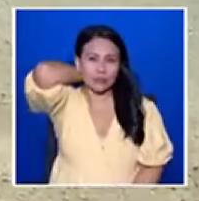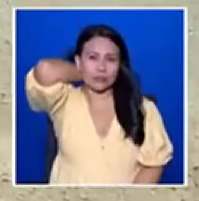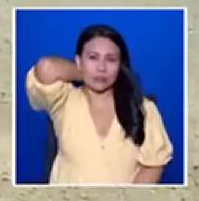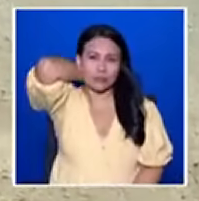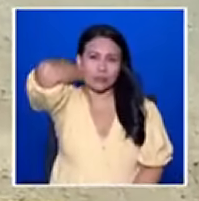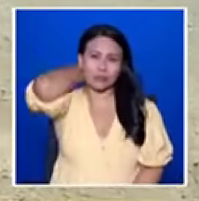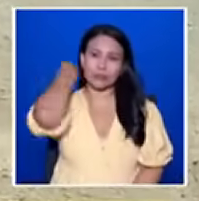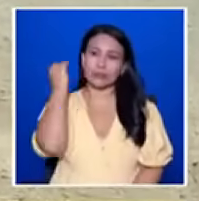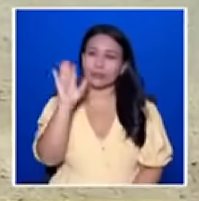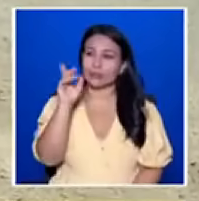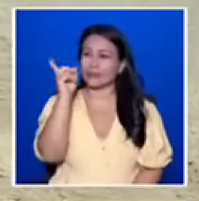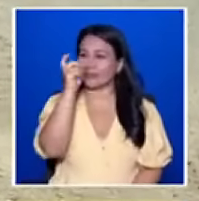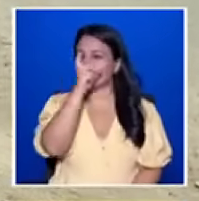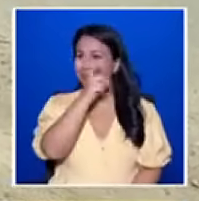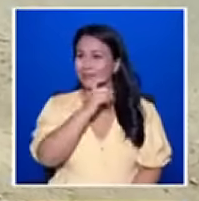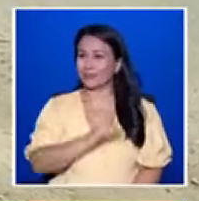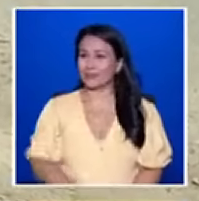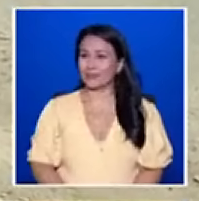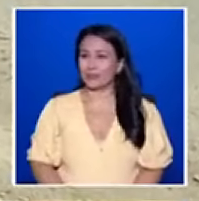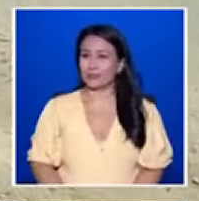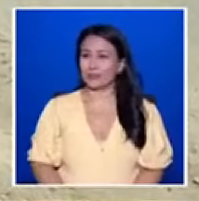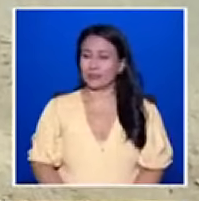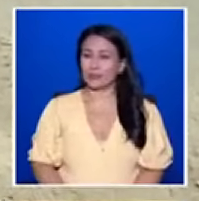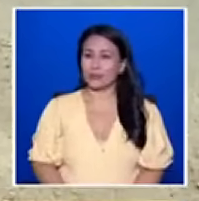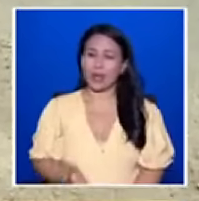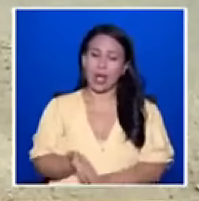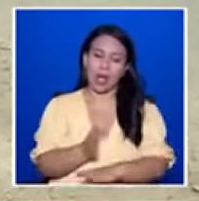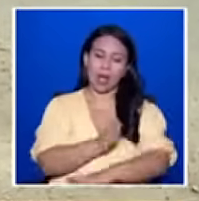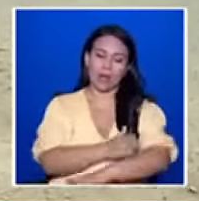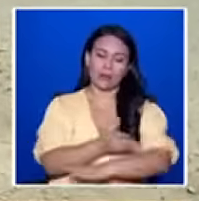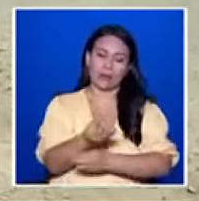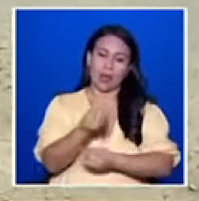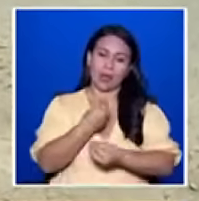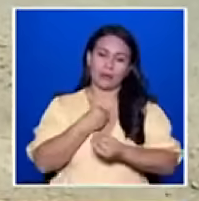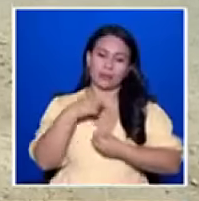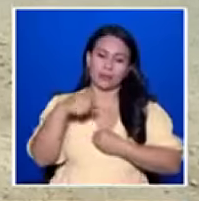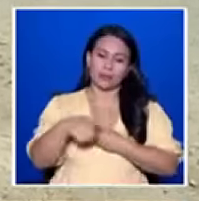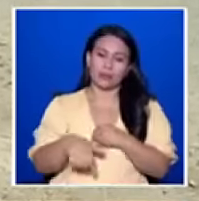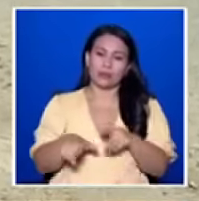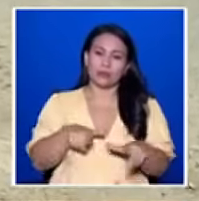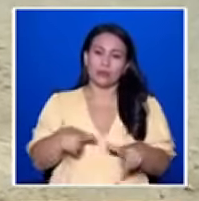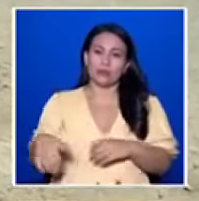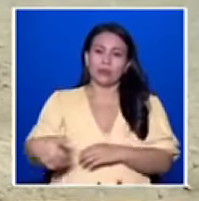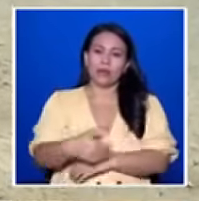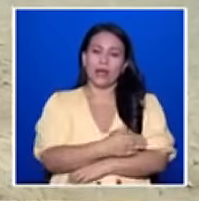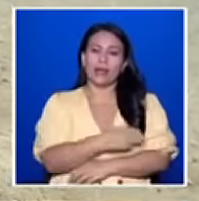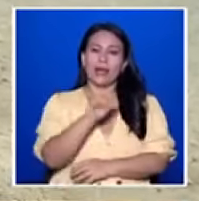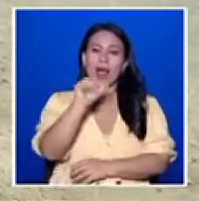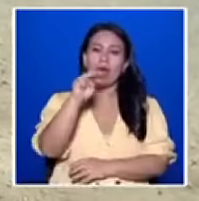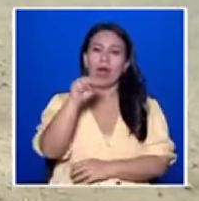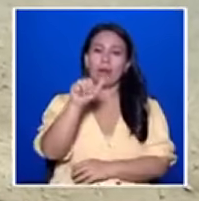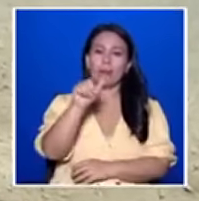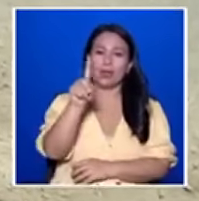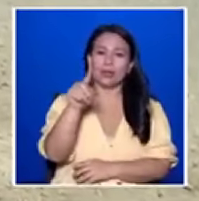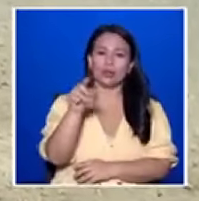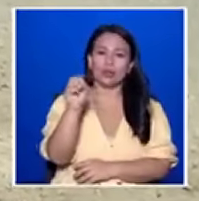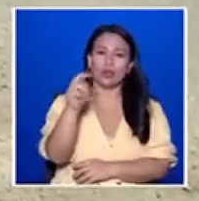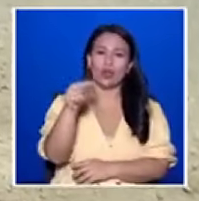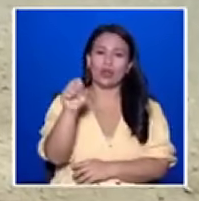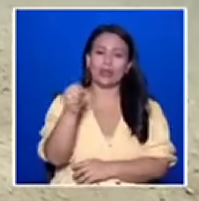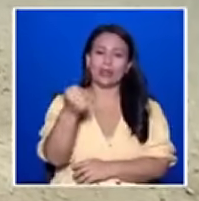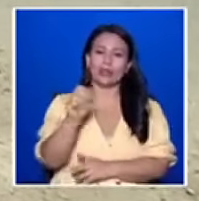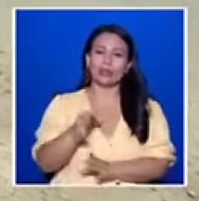Complicado realmente, Fernando y Samantha, ya lo decíamos un poco más temprano, solo aquí en esta, la avenida Amazonas, acá en Durán,